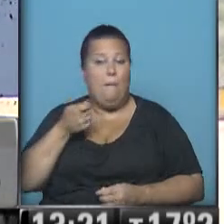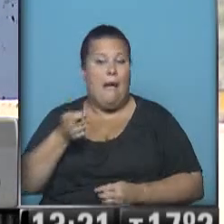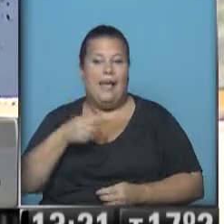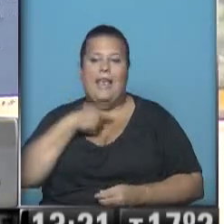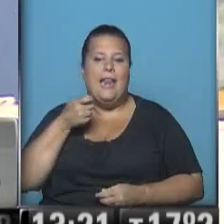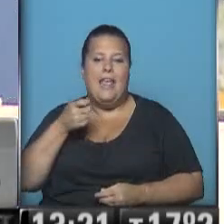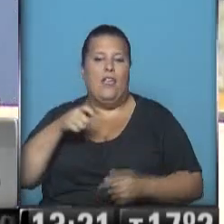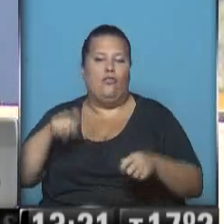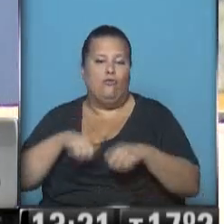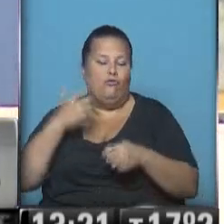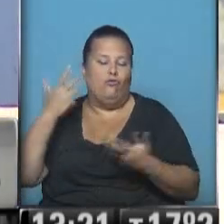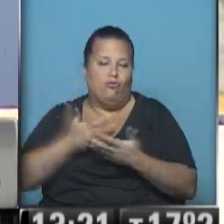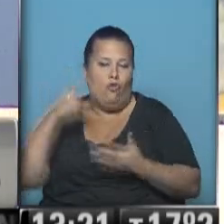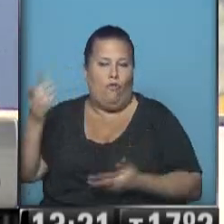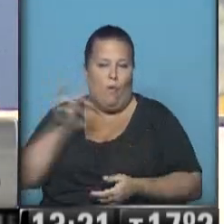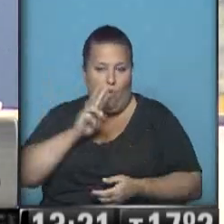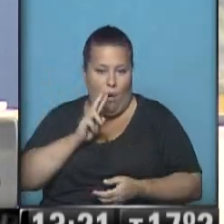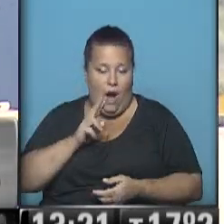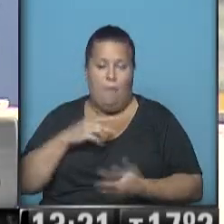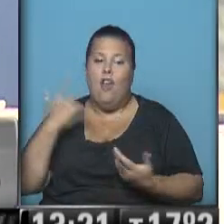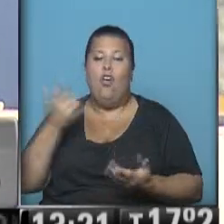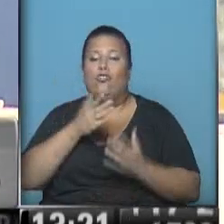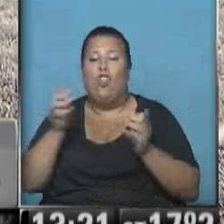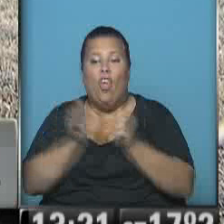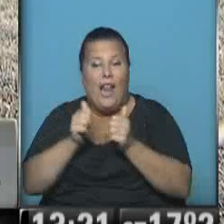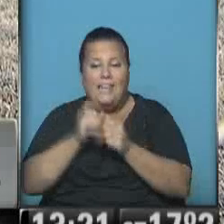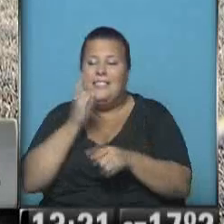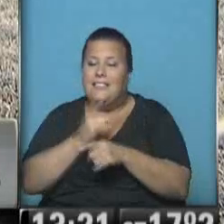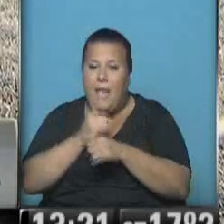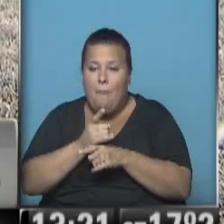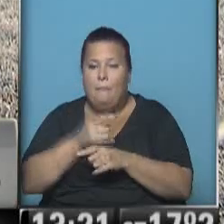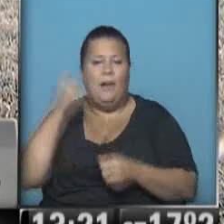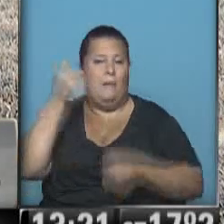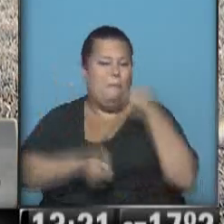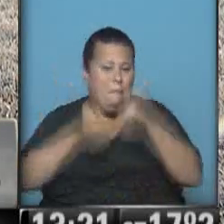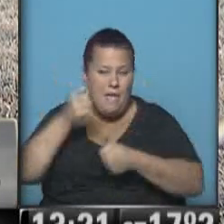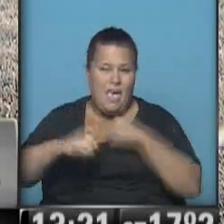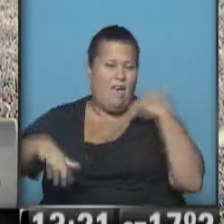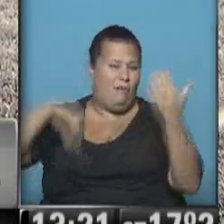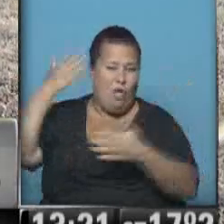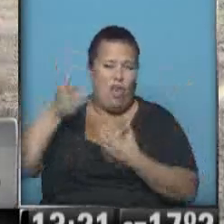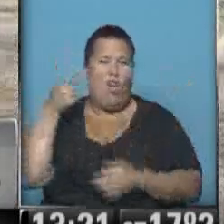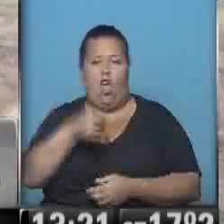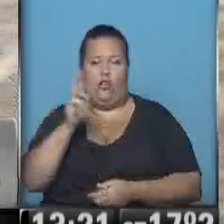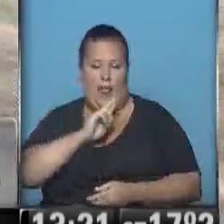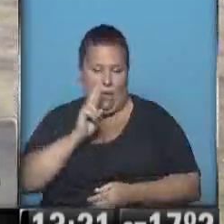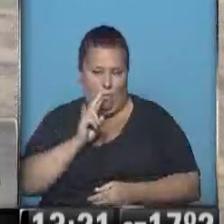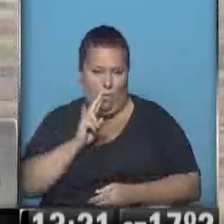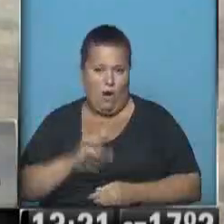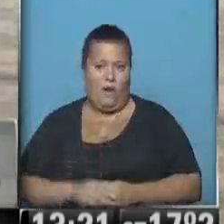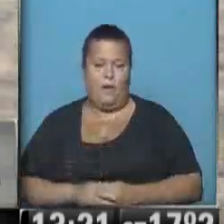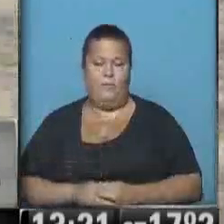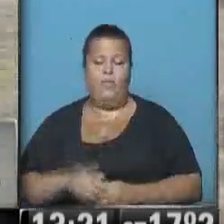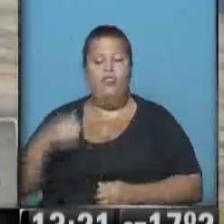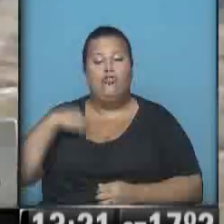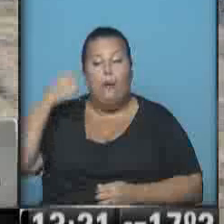provocarle un daño a ella no pero toda su relación estuvo signada por la violencia de género eh